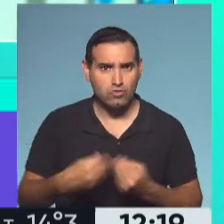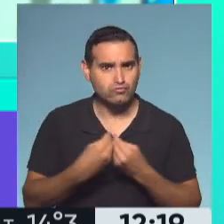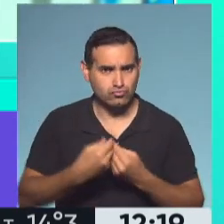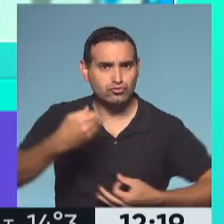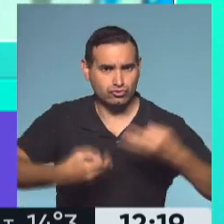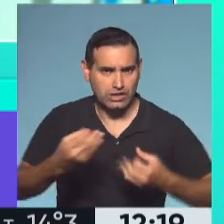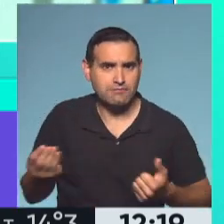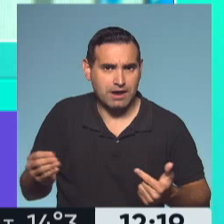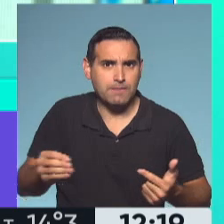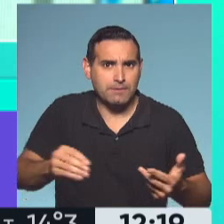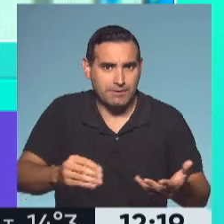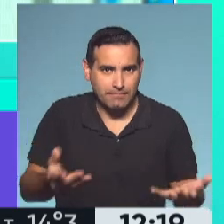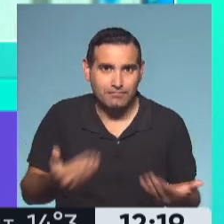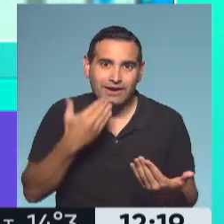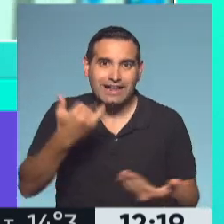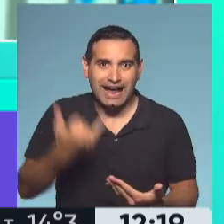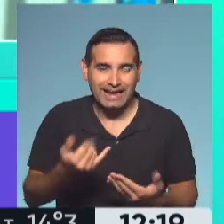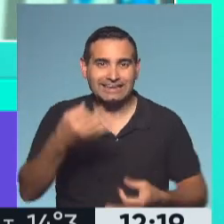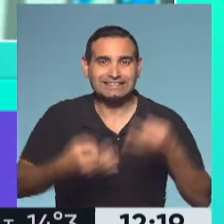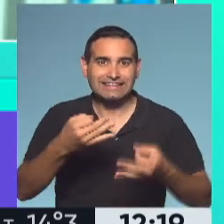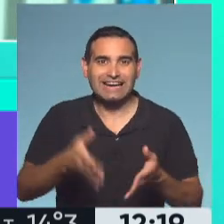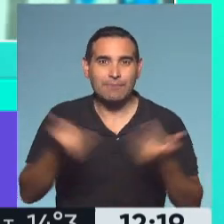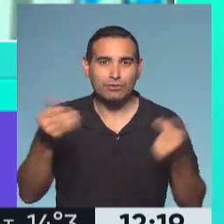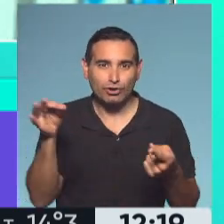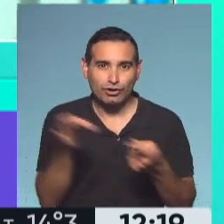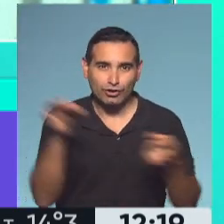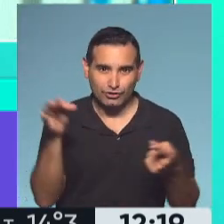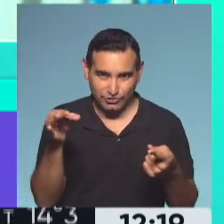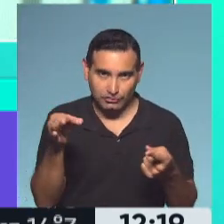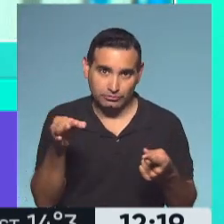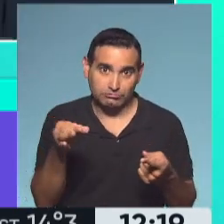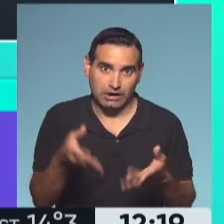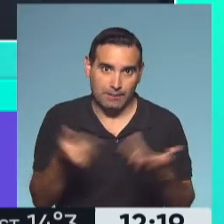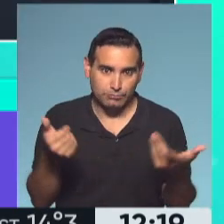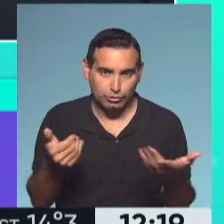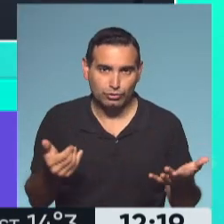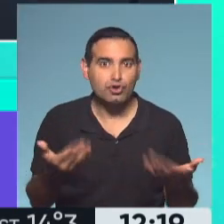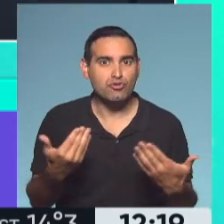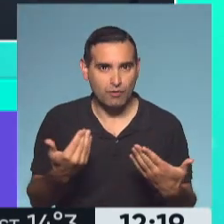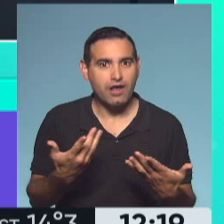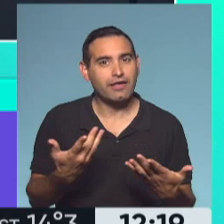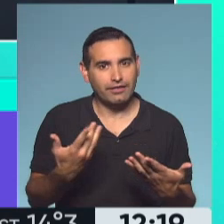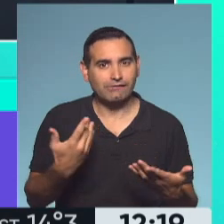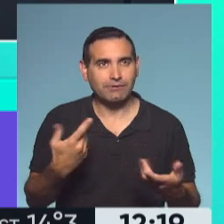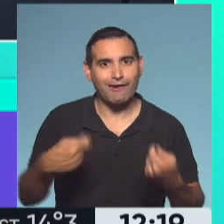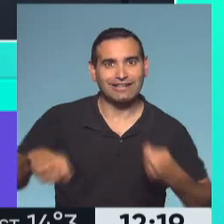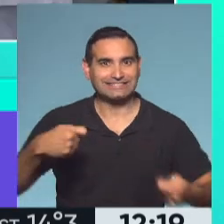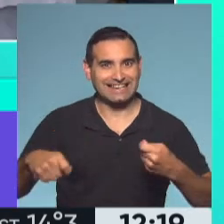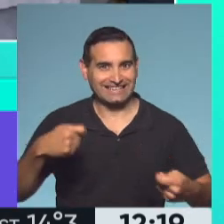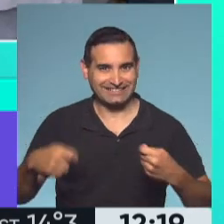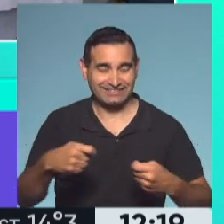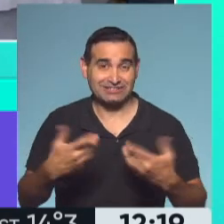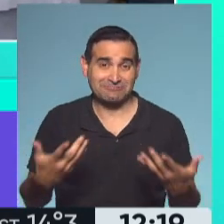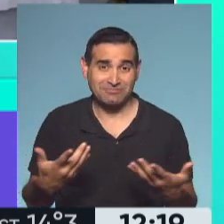de testeo el hecho de disponer de los test rápidos de antígenos. Eso nos da como una flexibilidad, porque